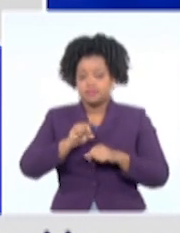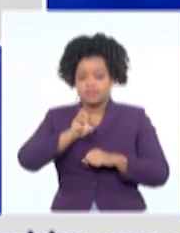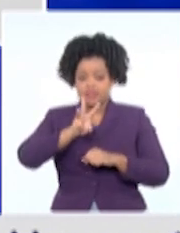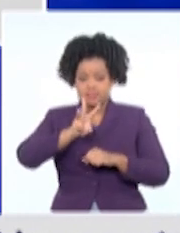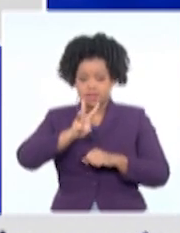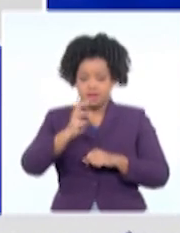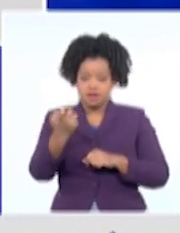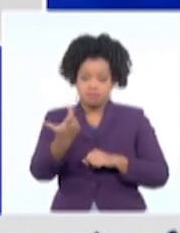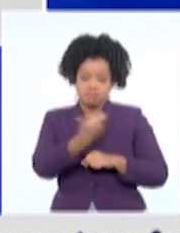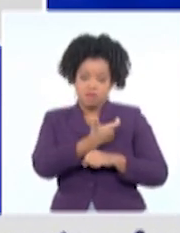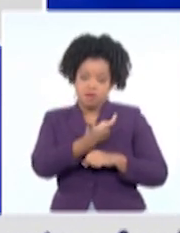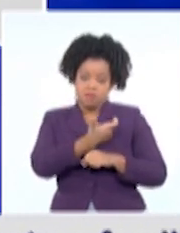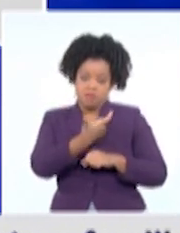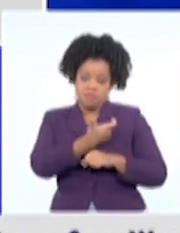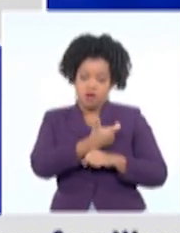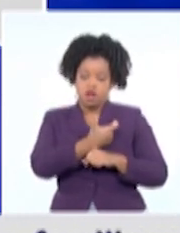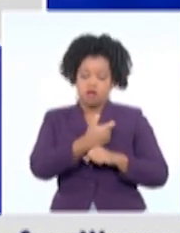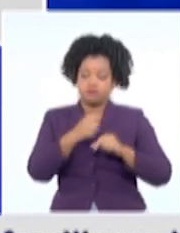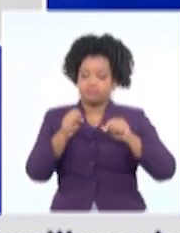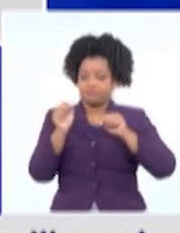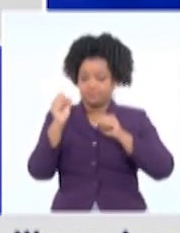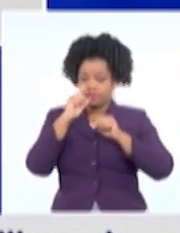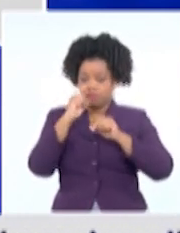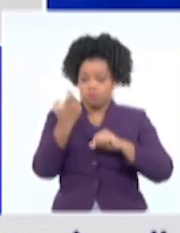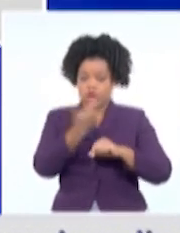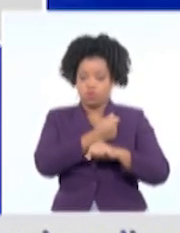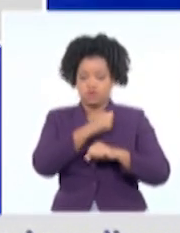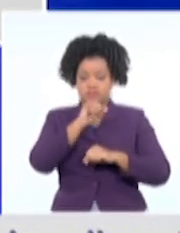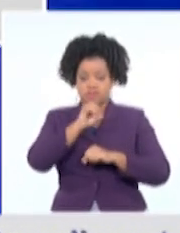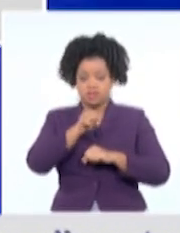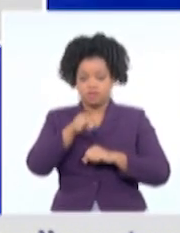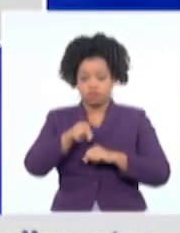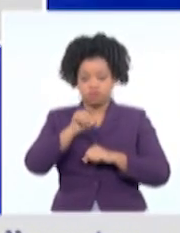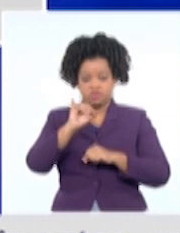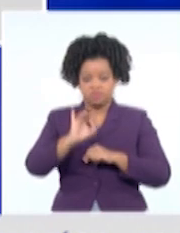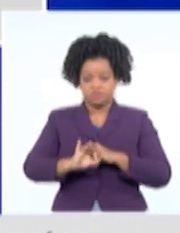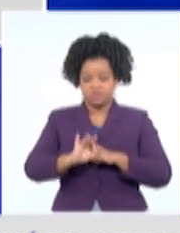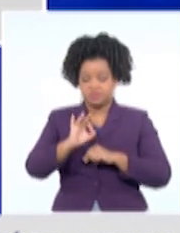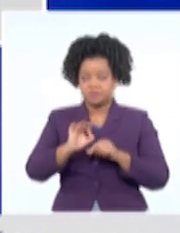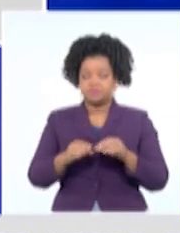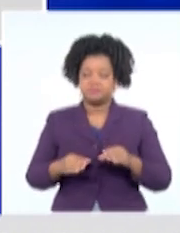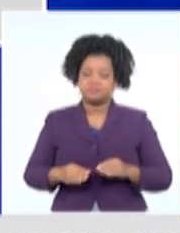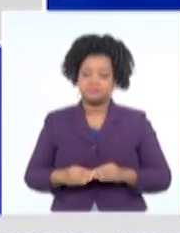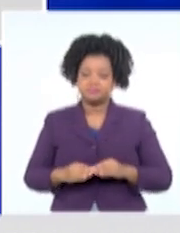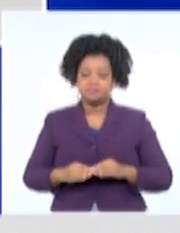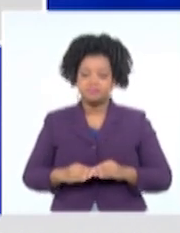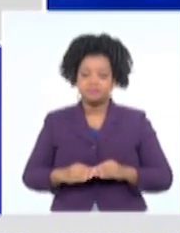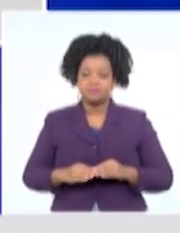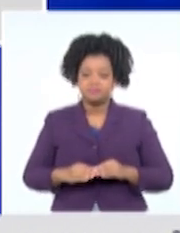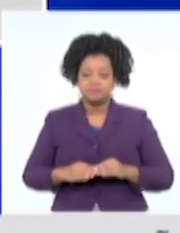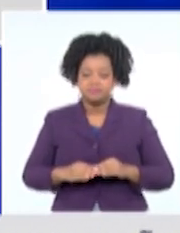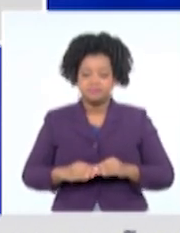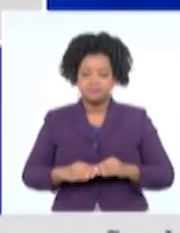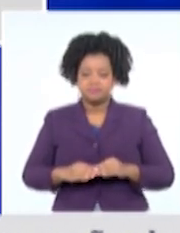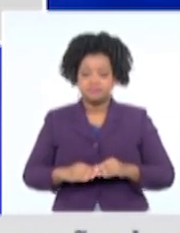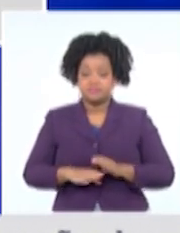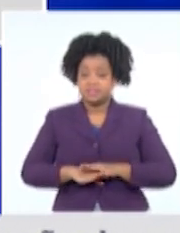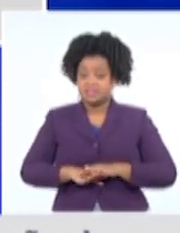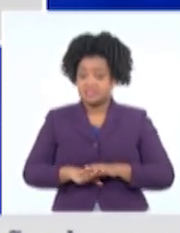y el esquema completo el 60,6%. Y ya prácticamente